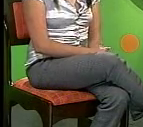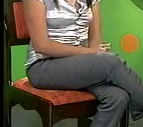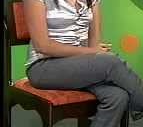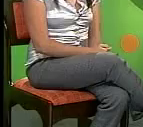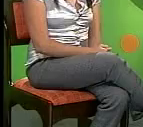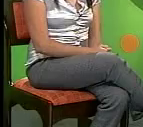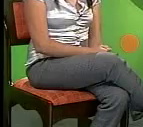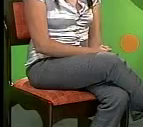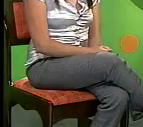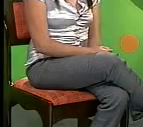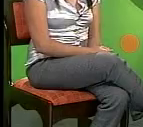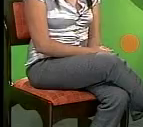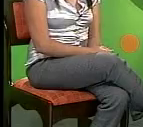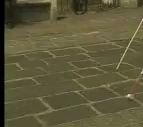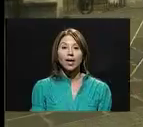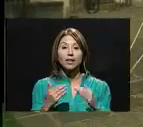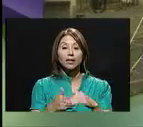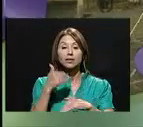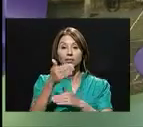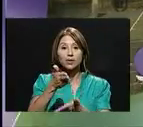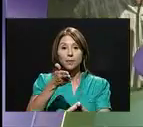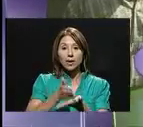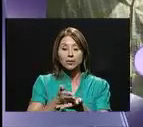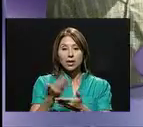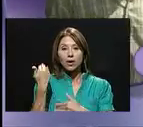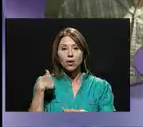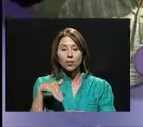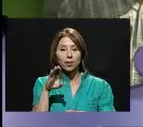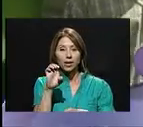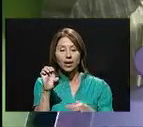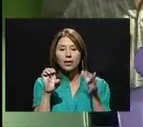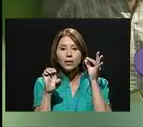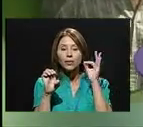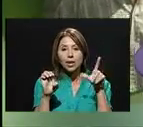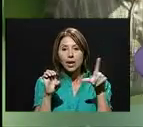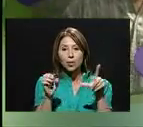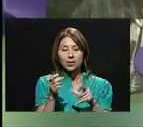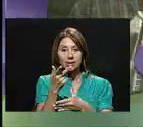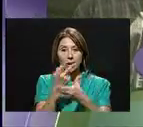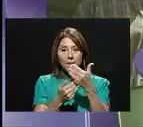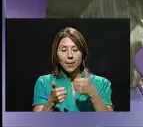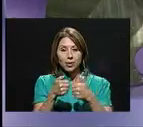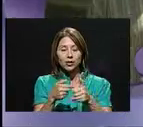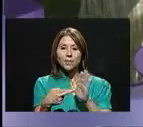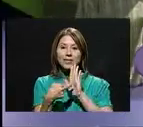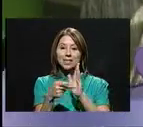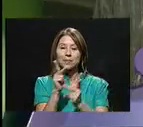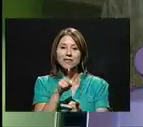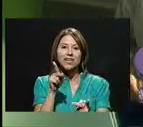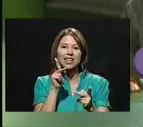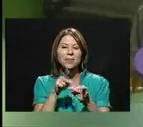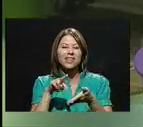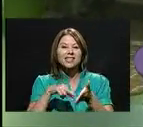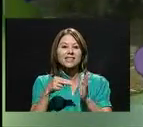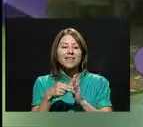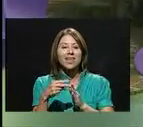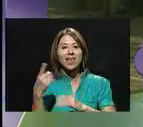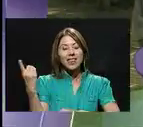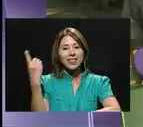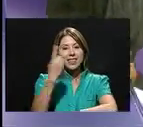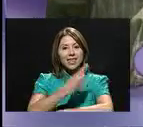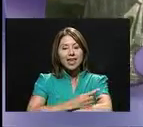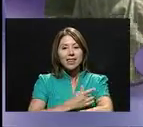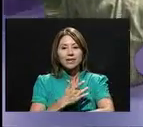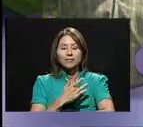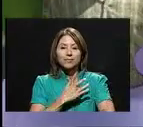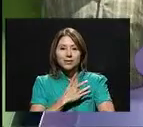regresamos con más información. Después de la pausa, Eric y Lawrence, una pareja que representa perfectamente lo que es